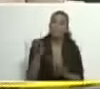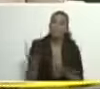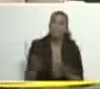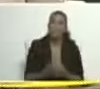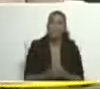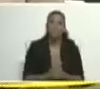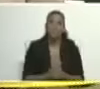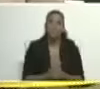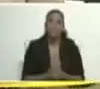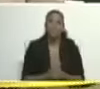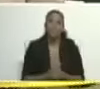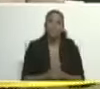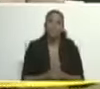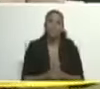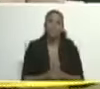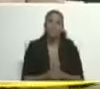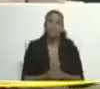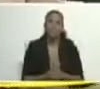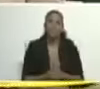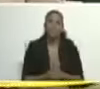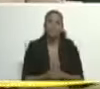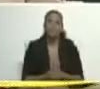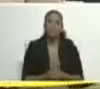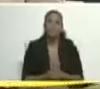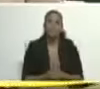Bolivariana de Venezuela,